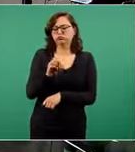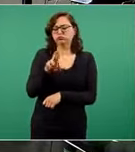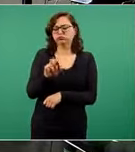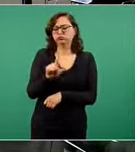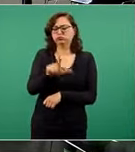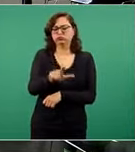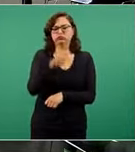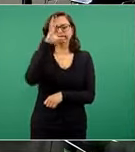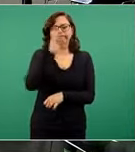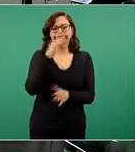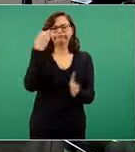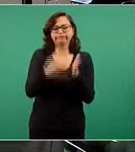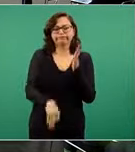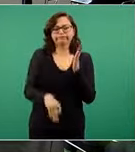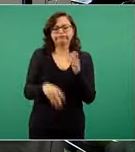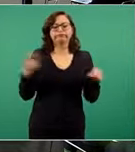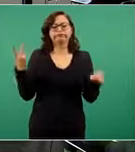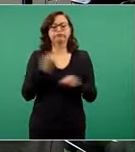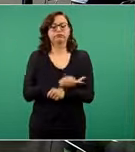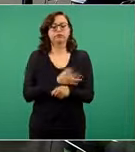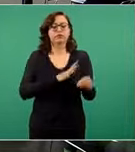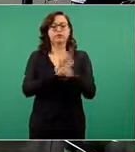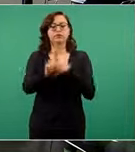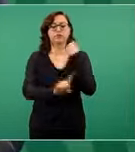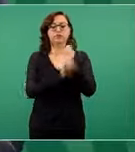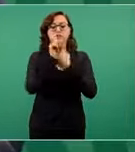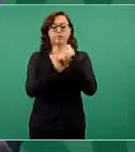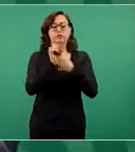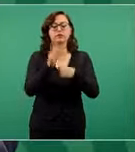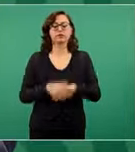lo que falló en la línea 12? Hay que